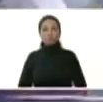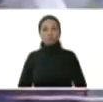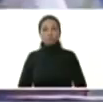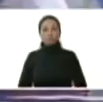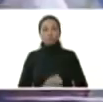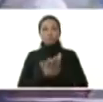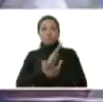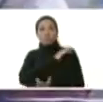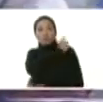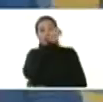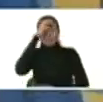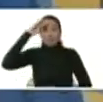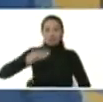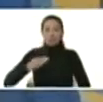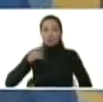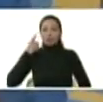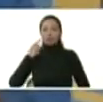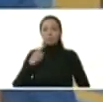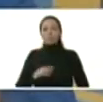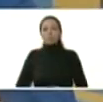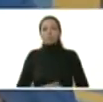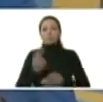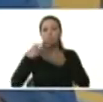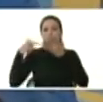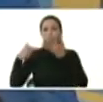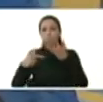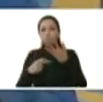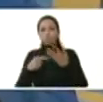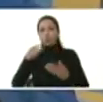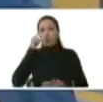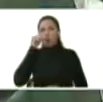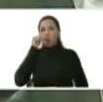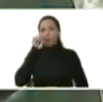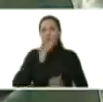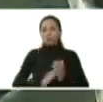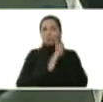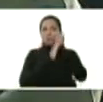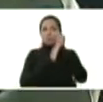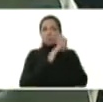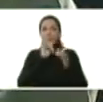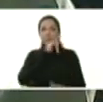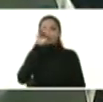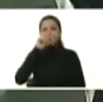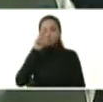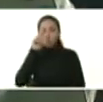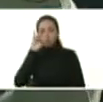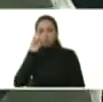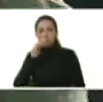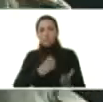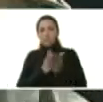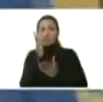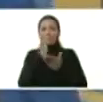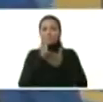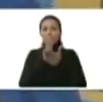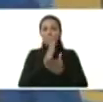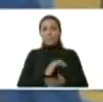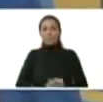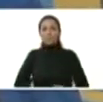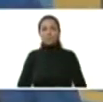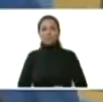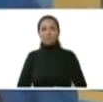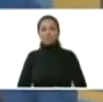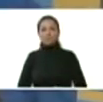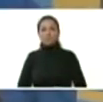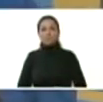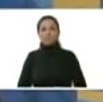compañeros jefes militares, vicealmirante Gustavo Romero Matamoros, comandante de la SODI, leales siempre.